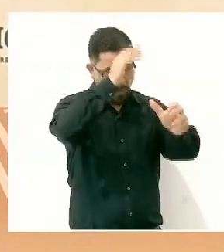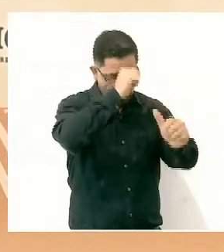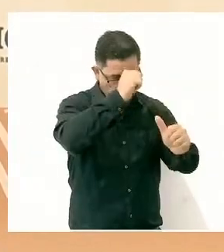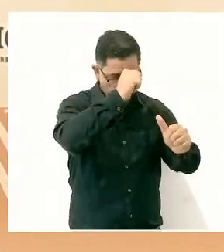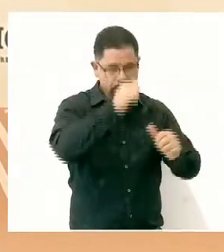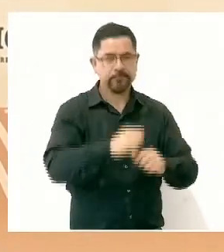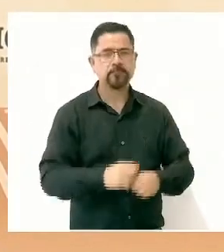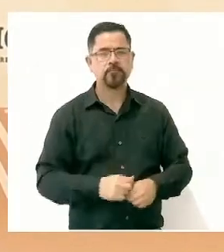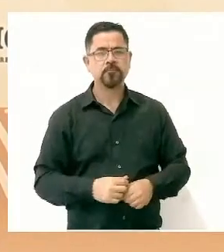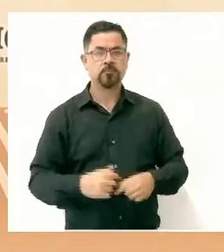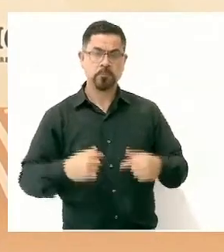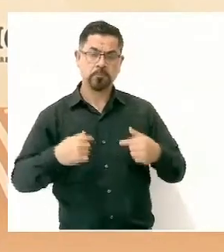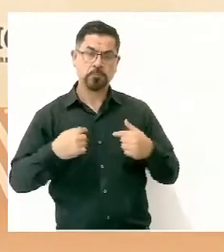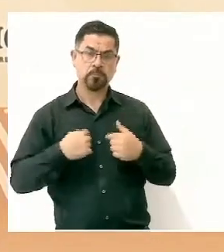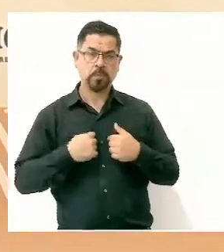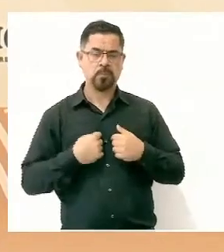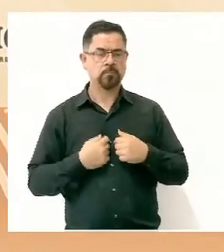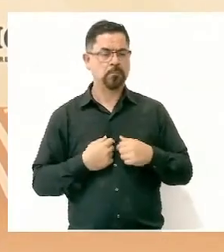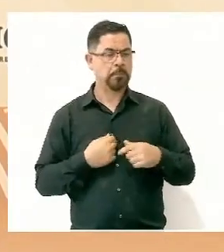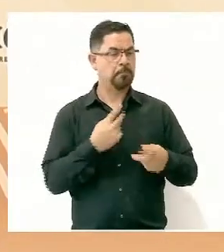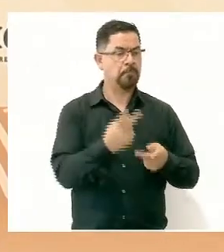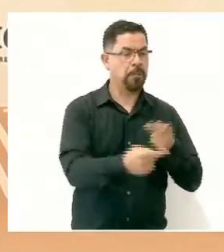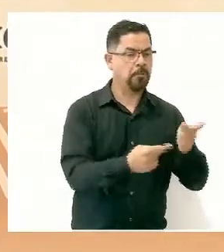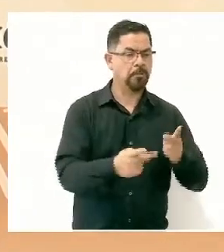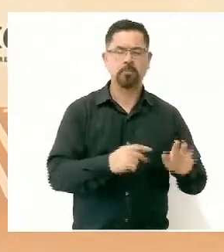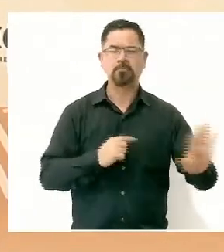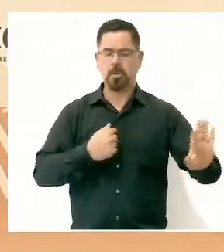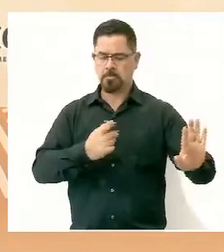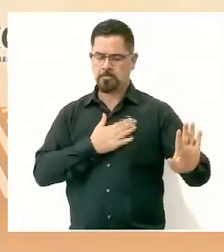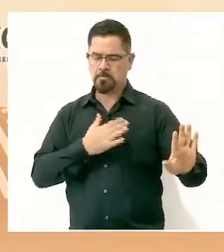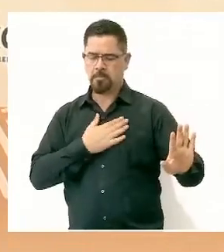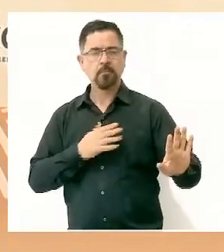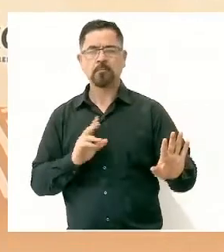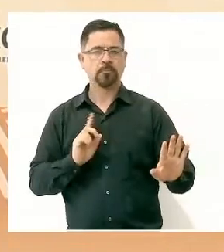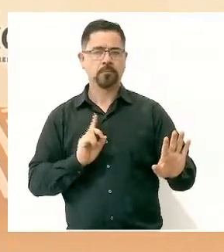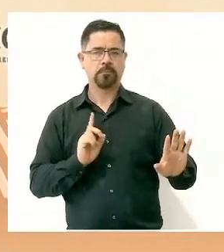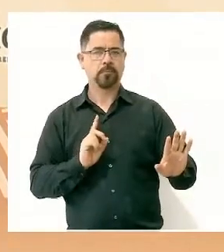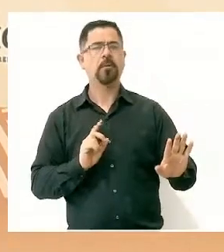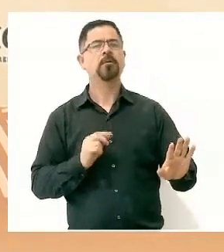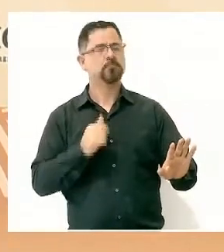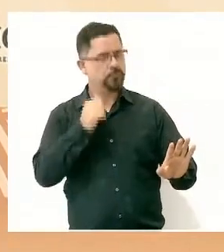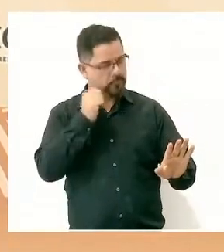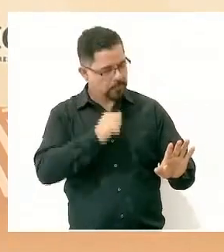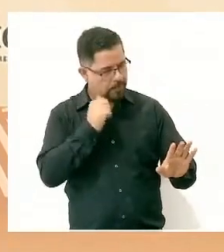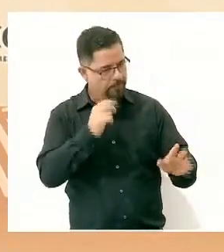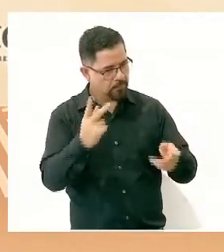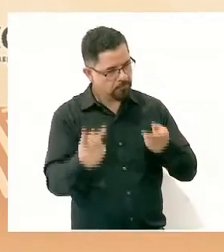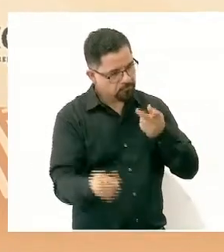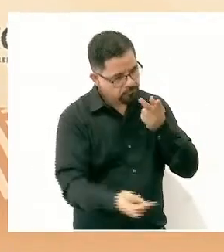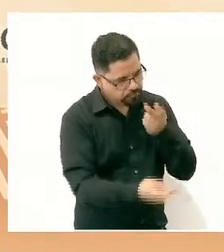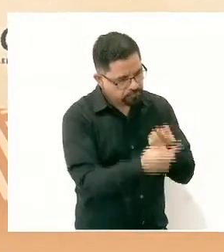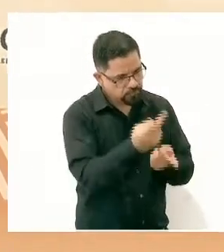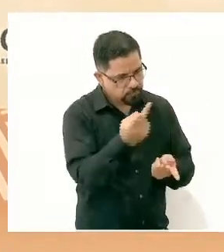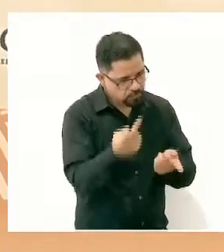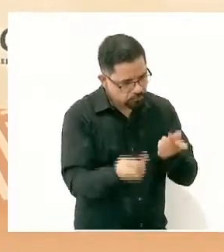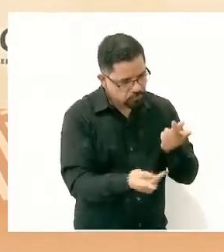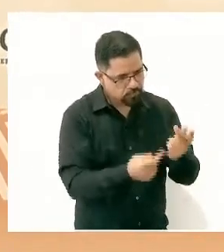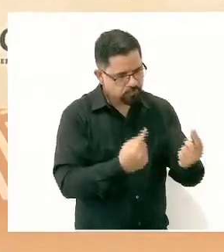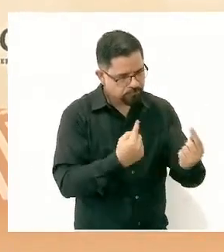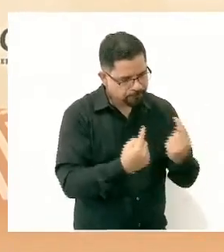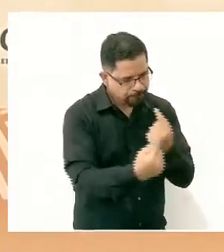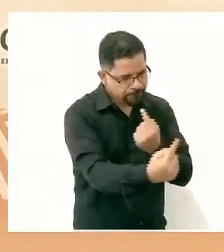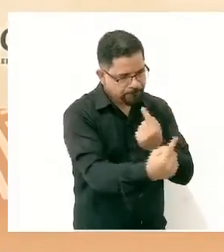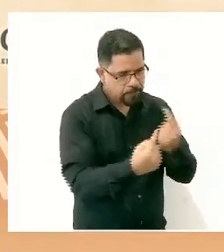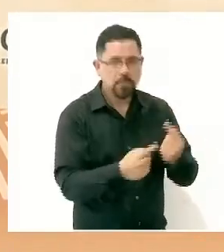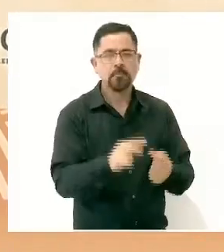Nada se está haciendo sin consultar a las autoridades de los pueblos. Y nos están